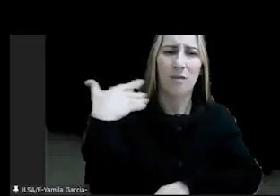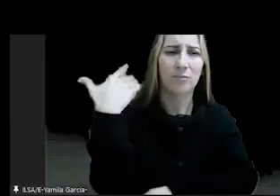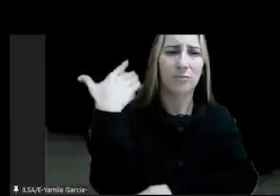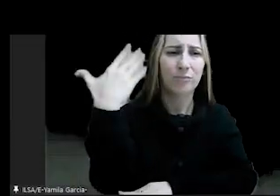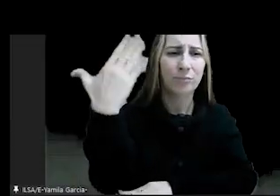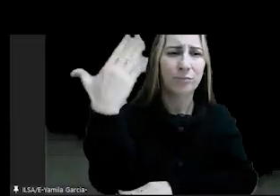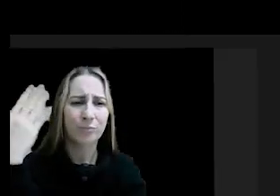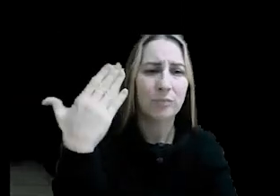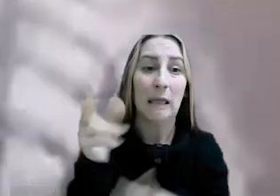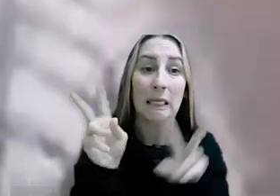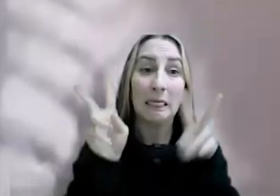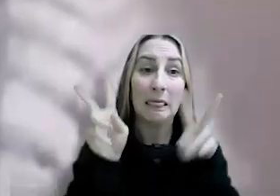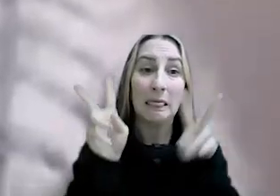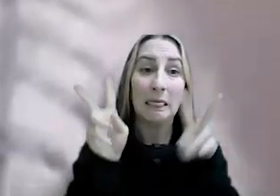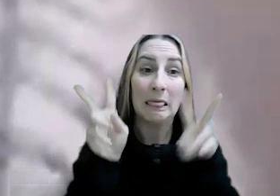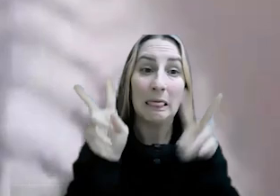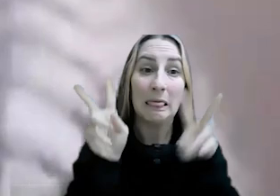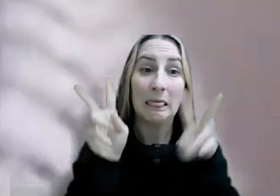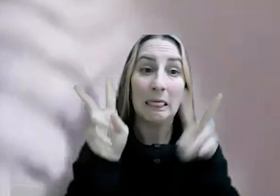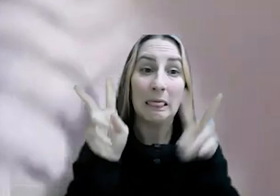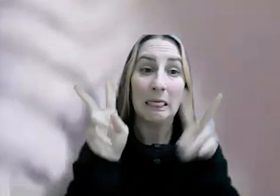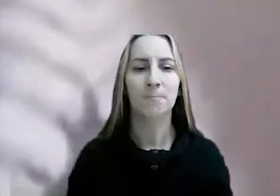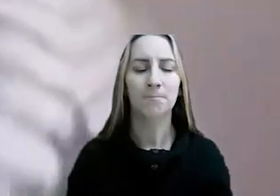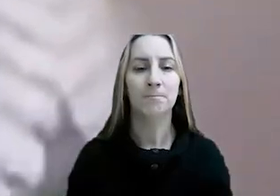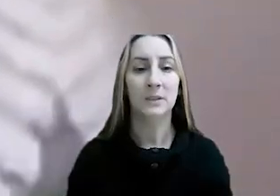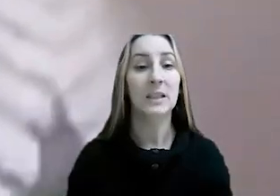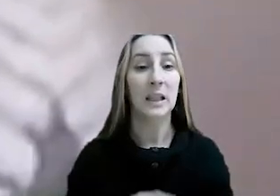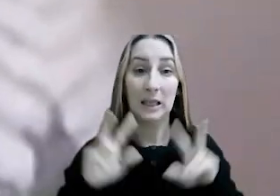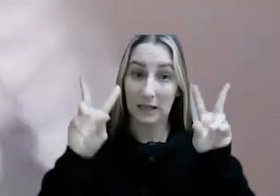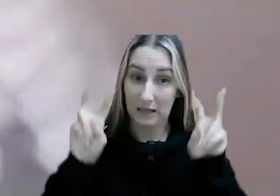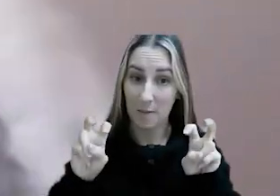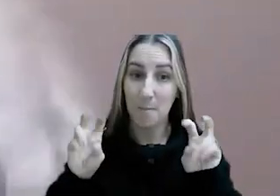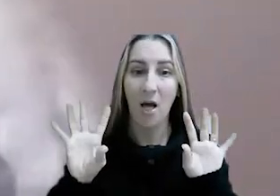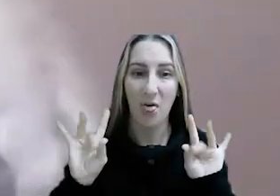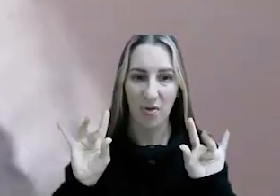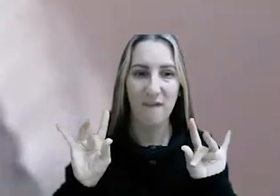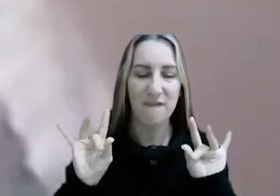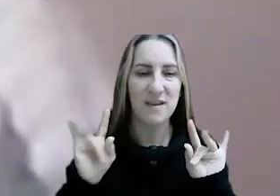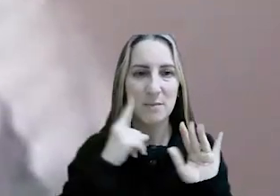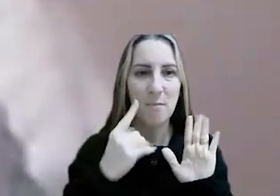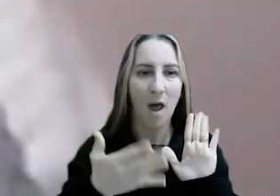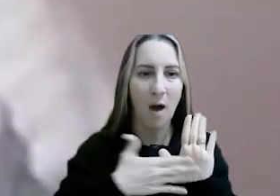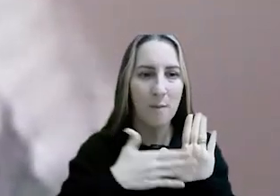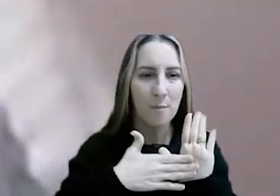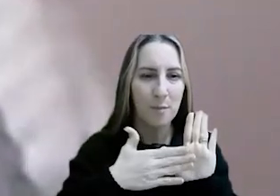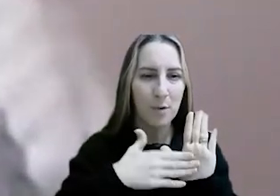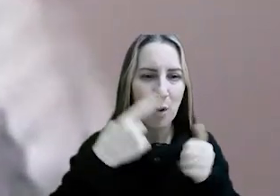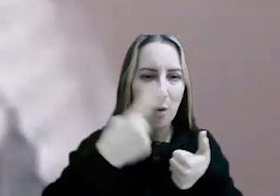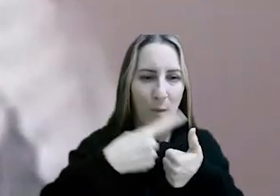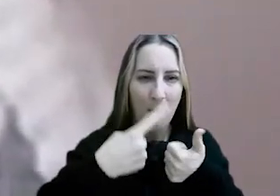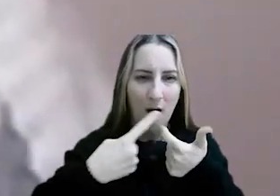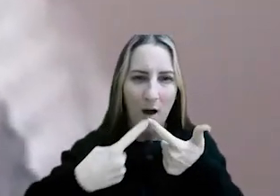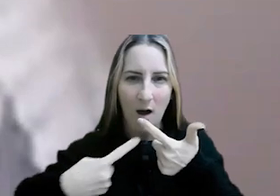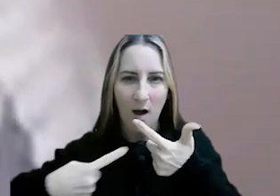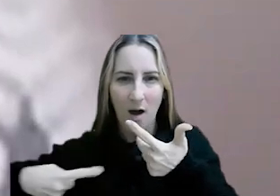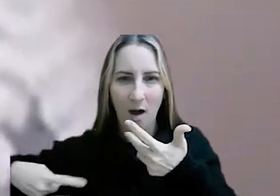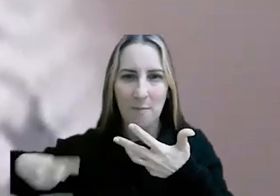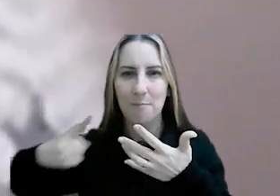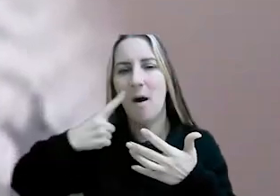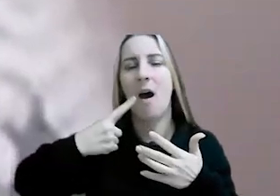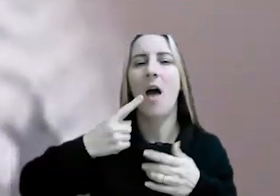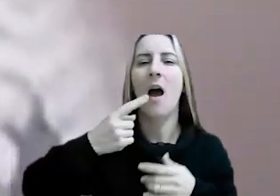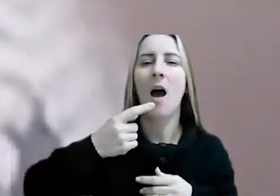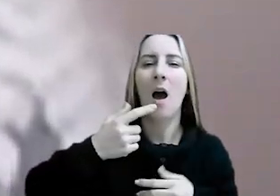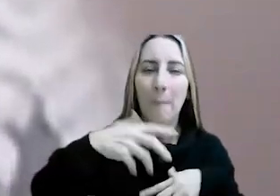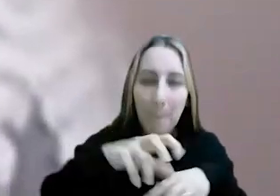muy interesante y también complejo, complejo, ¿no? Para poder probar tantas cosas y llegar a determinar la simulación.